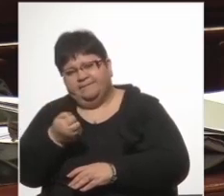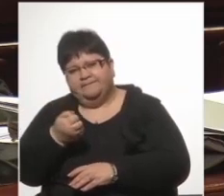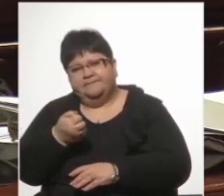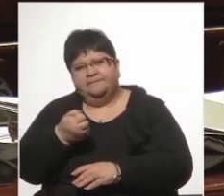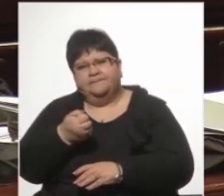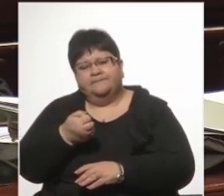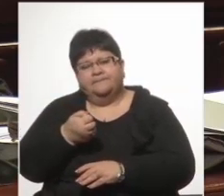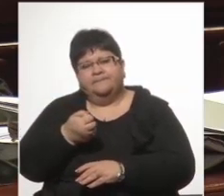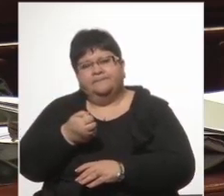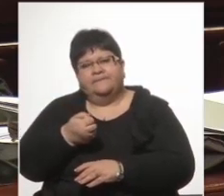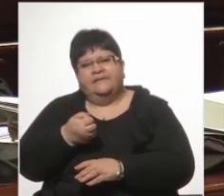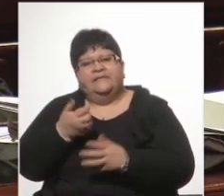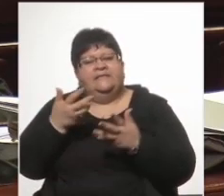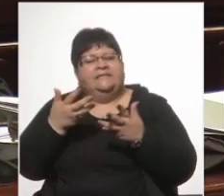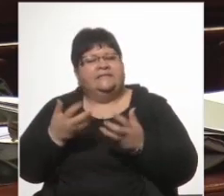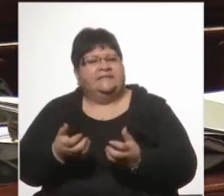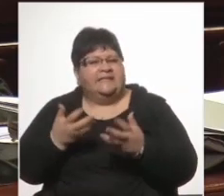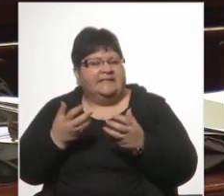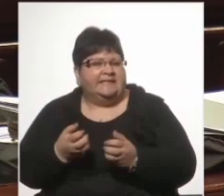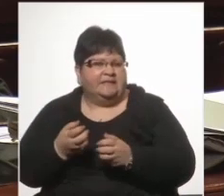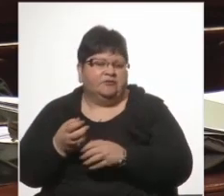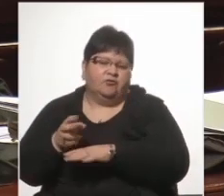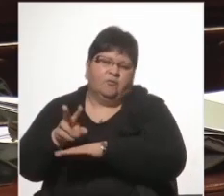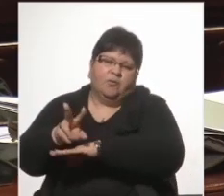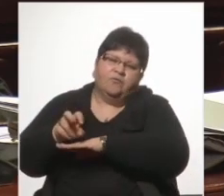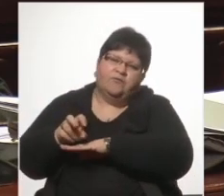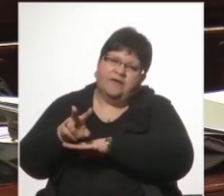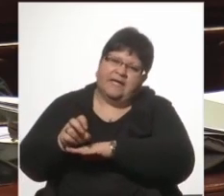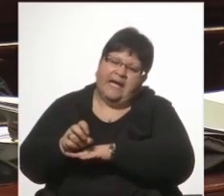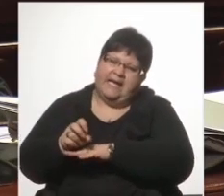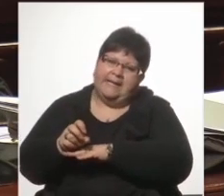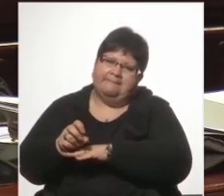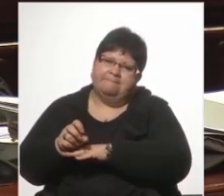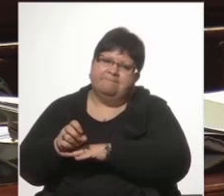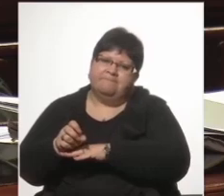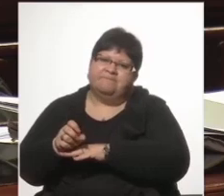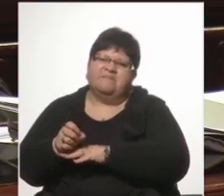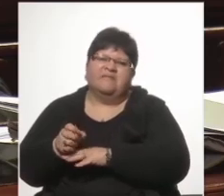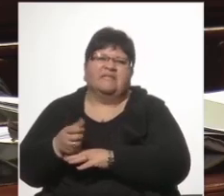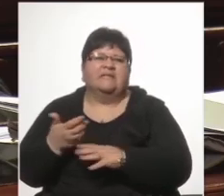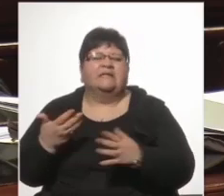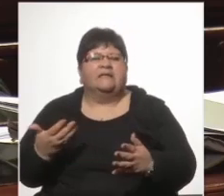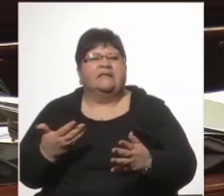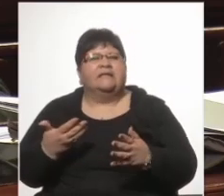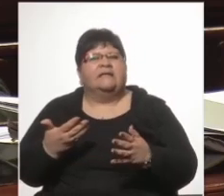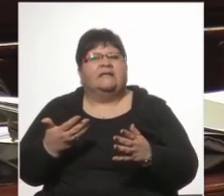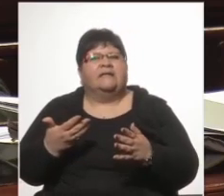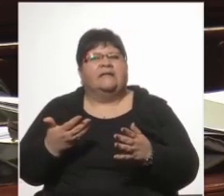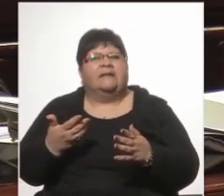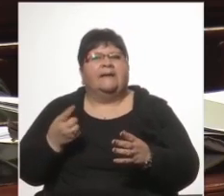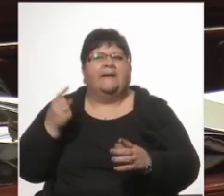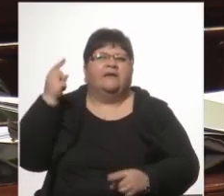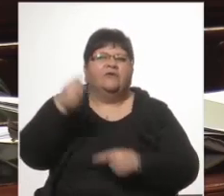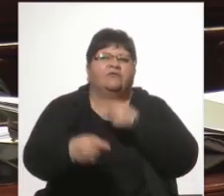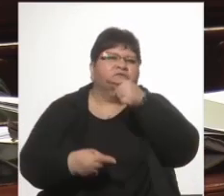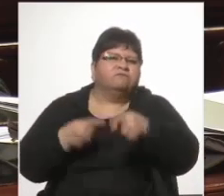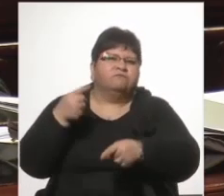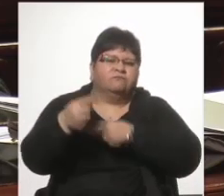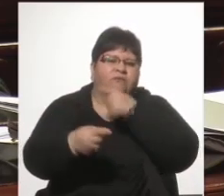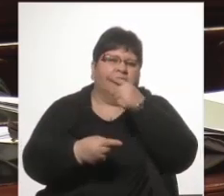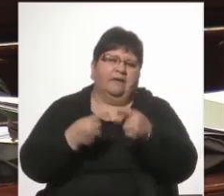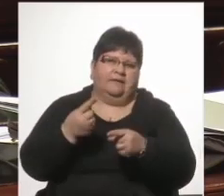ha pretendido por un ignoto fiscal imputar un delito de menor entidad a un legislador sin el aval probatorio